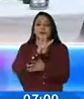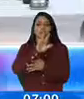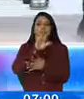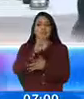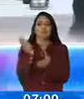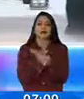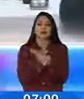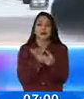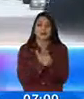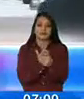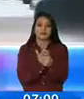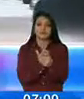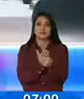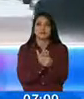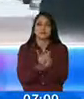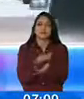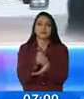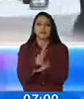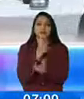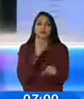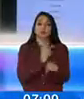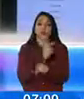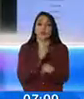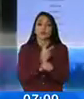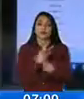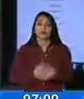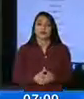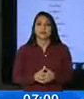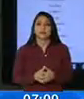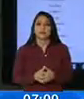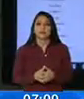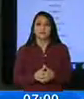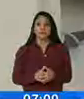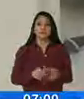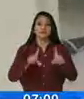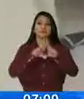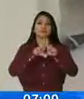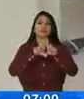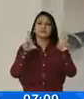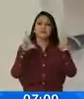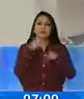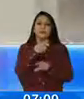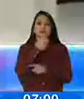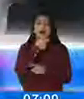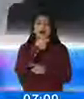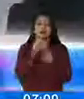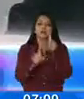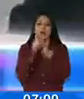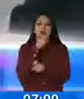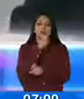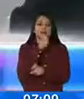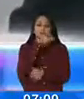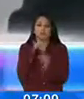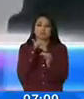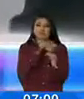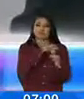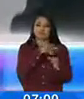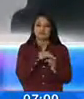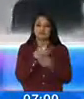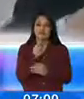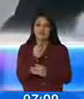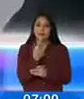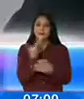34.343 actas en aproximadamente 2 horas. Sobre los exit poll, denominados encuestas a boca de urna, Pozo señaló que